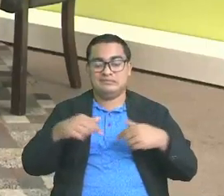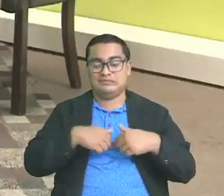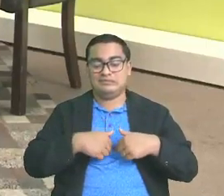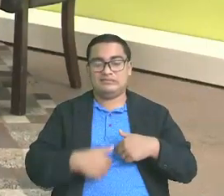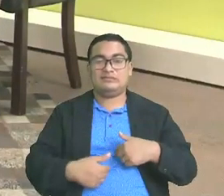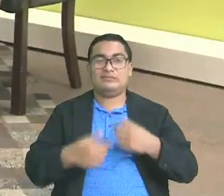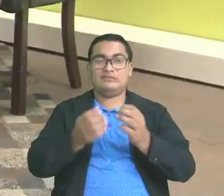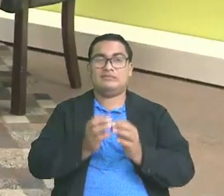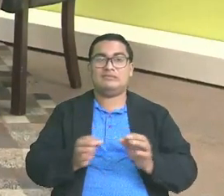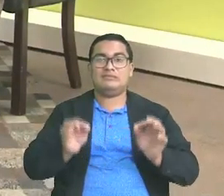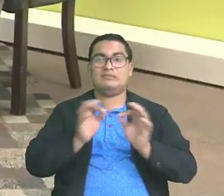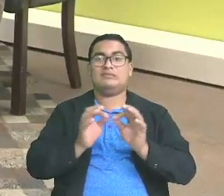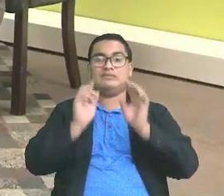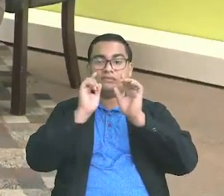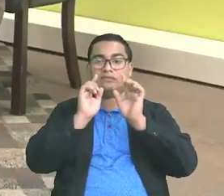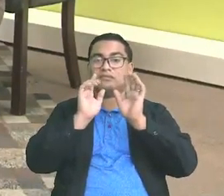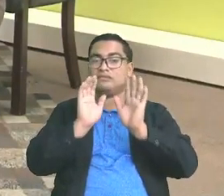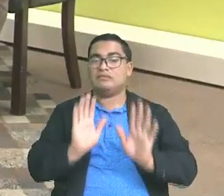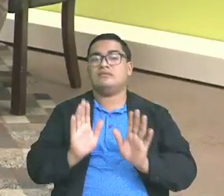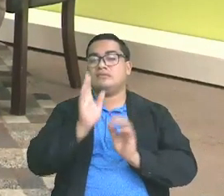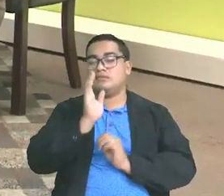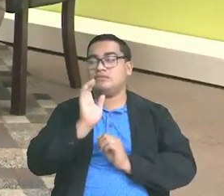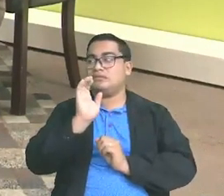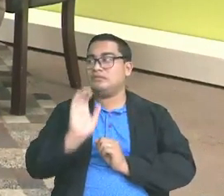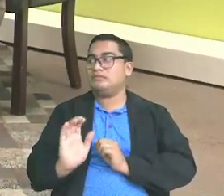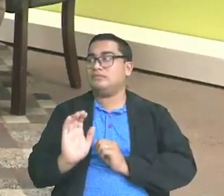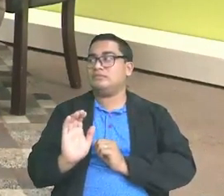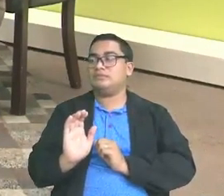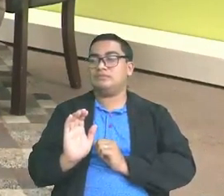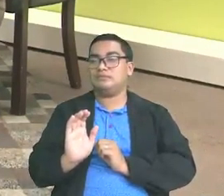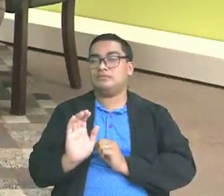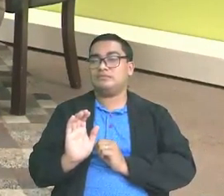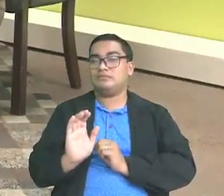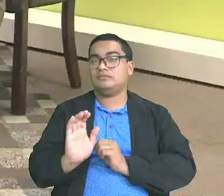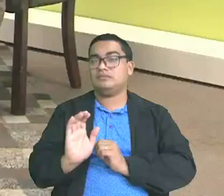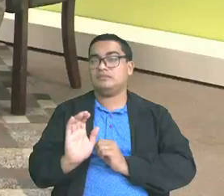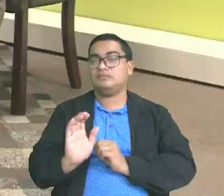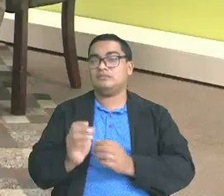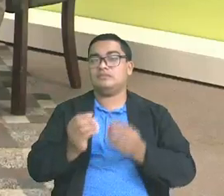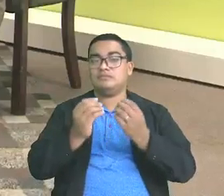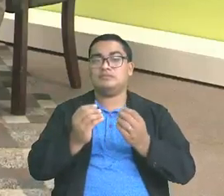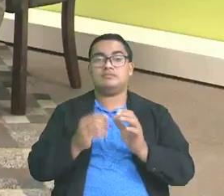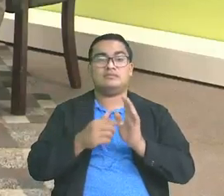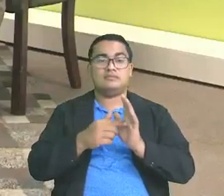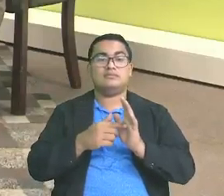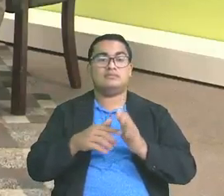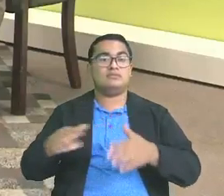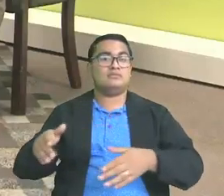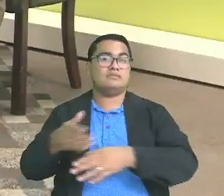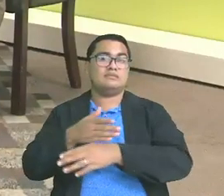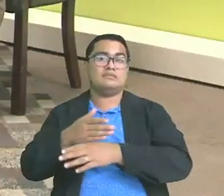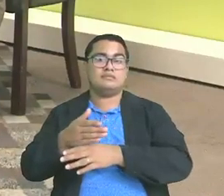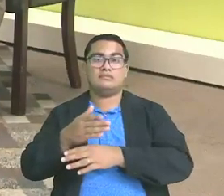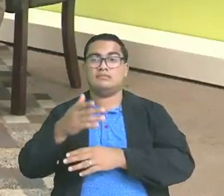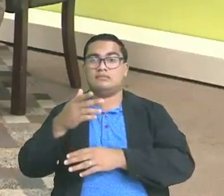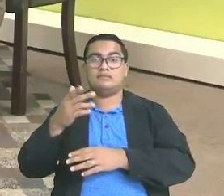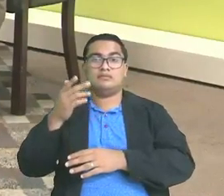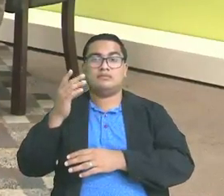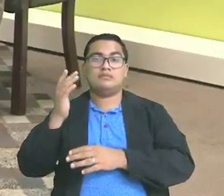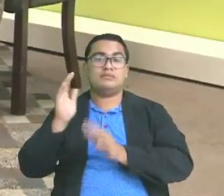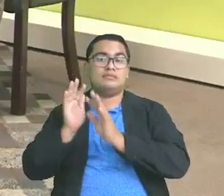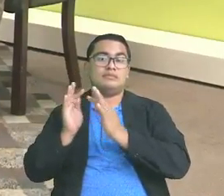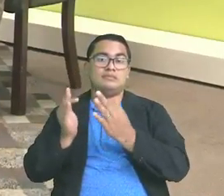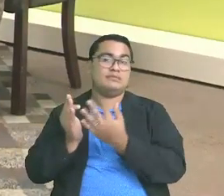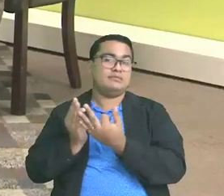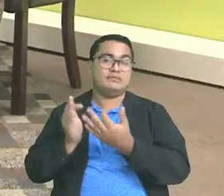tenemos que garantizar es la seguridad del niño. Y muchas veces no va de la mano con la seguridad del familiar, para eso tenemos que